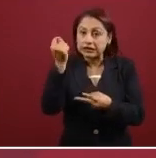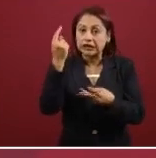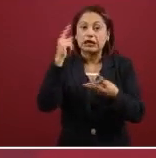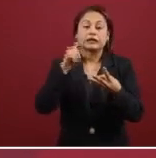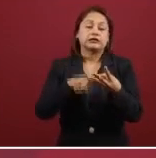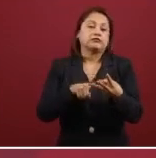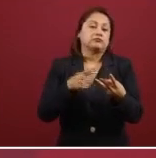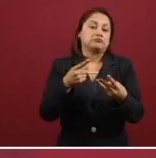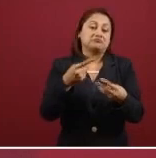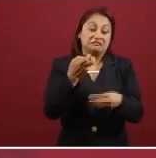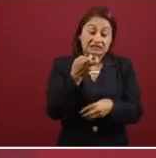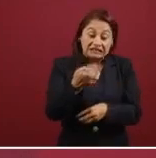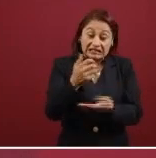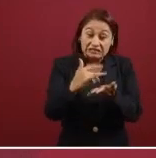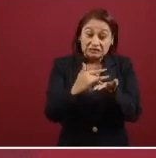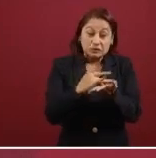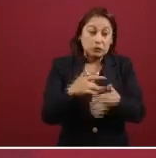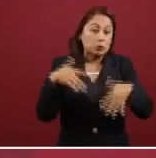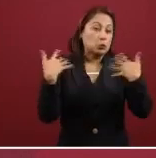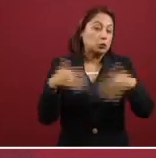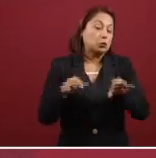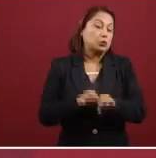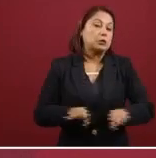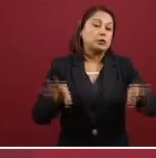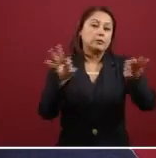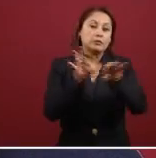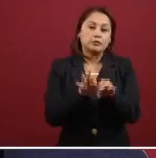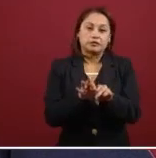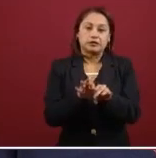trabajadores en general,